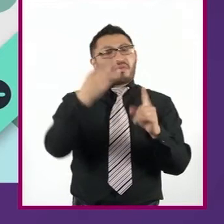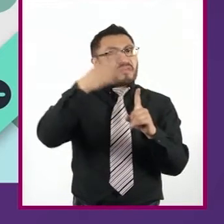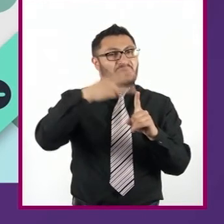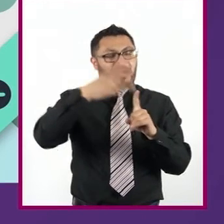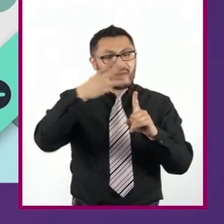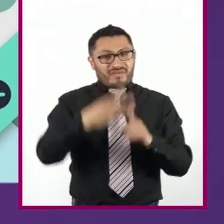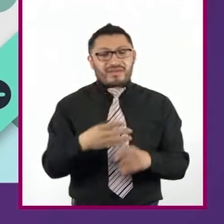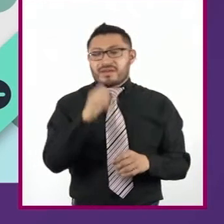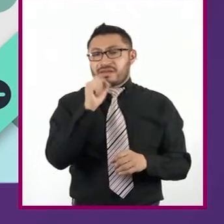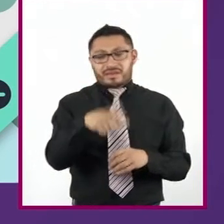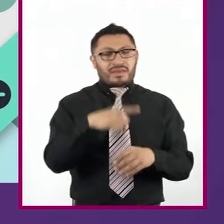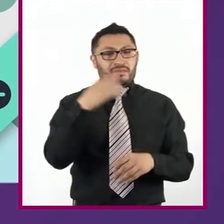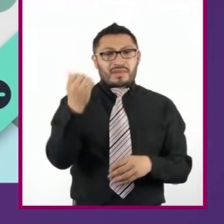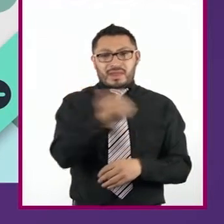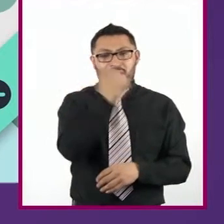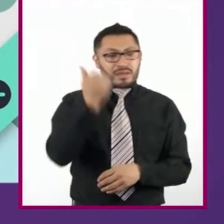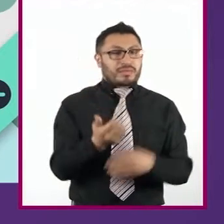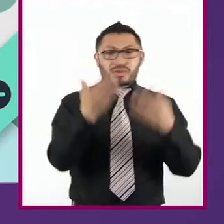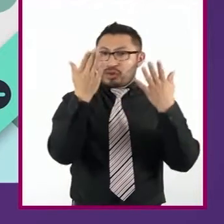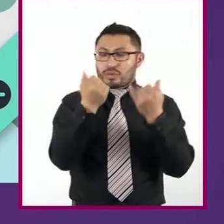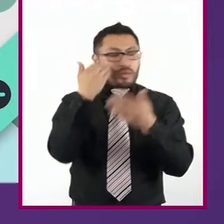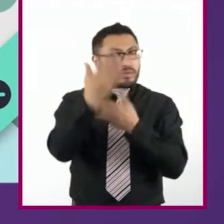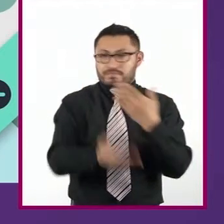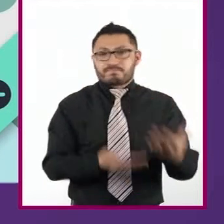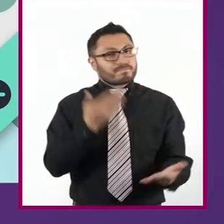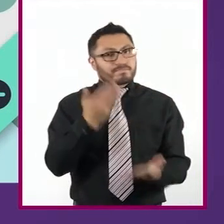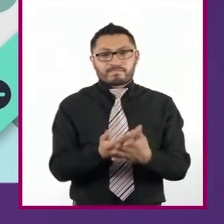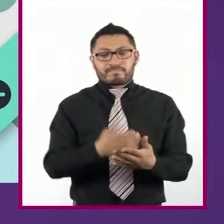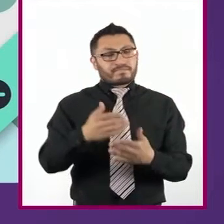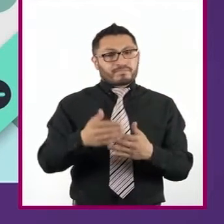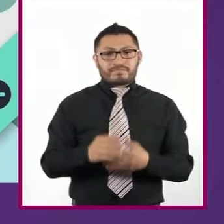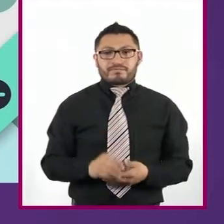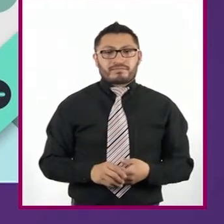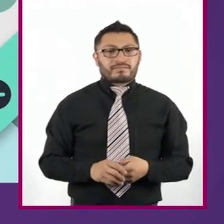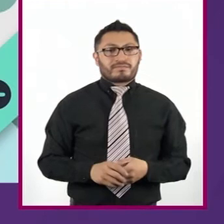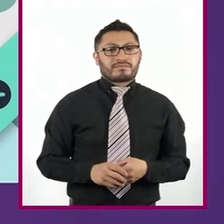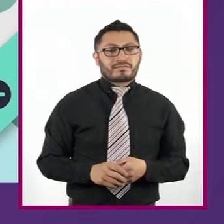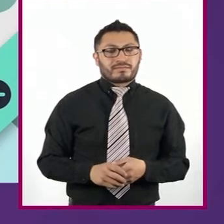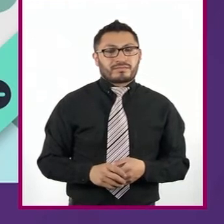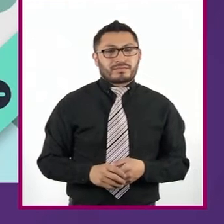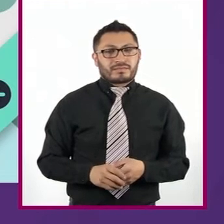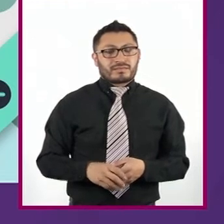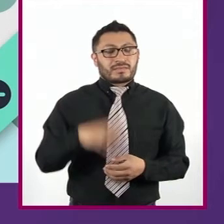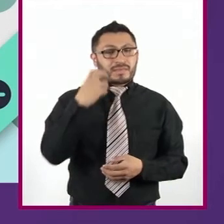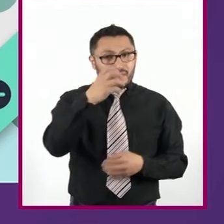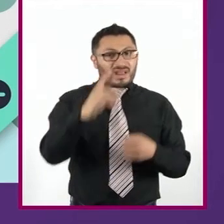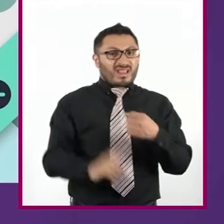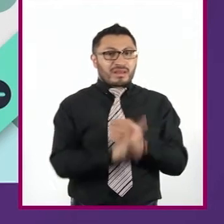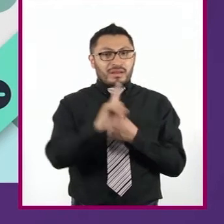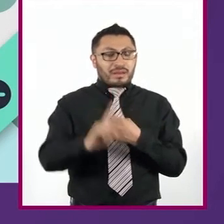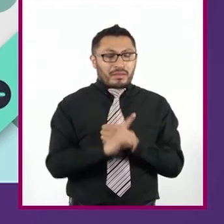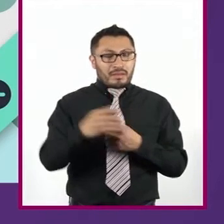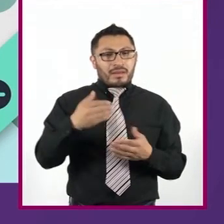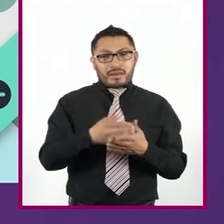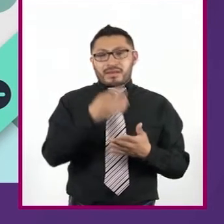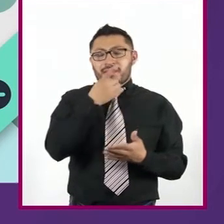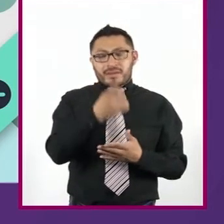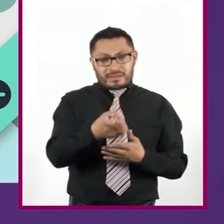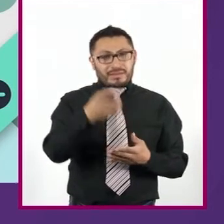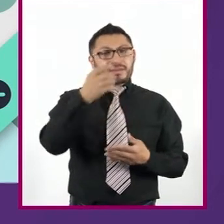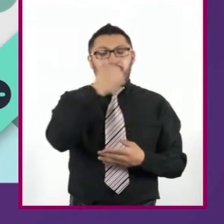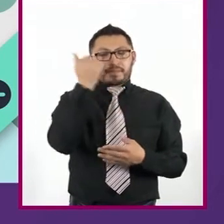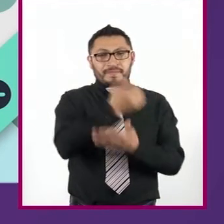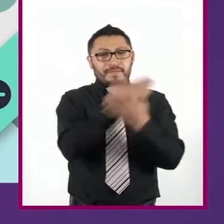los alumnos que no cuentan con ningún servicio de los antes mencionados. Con base en el problema que se acaba de plantear,